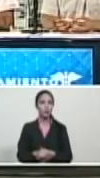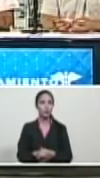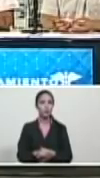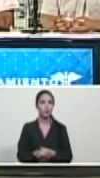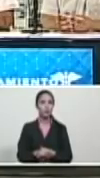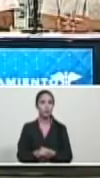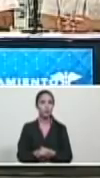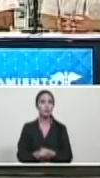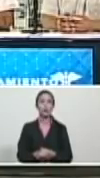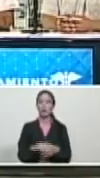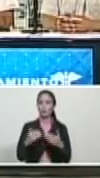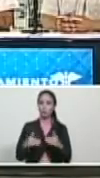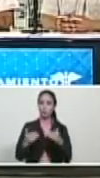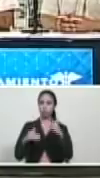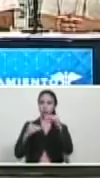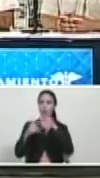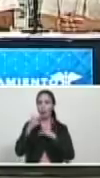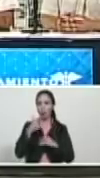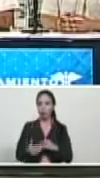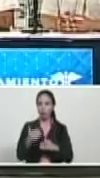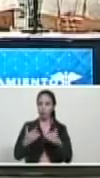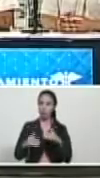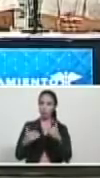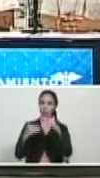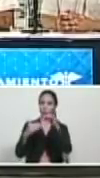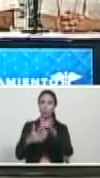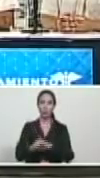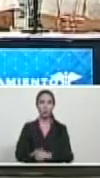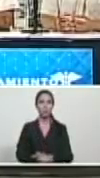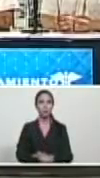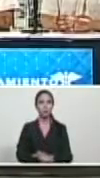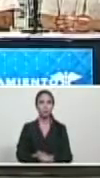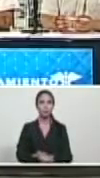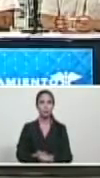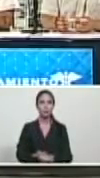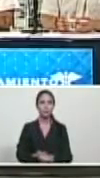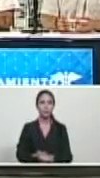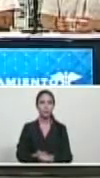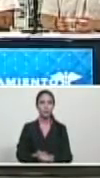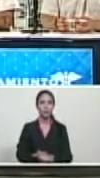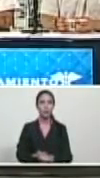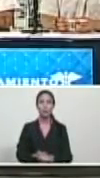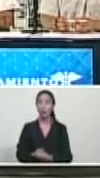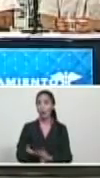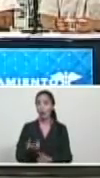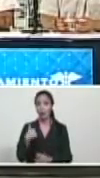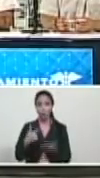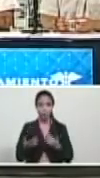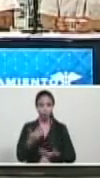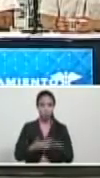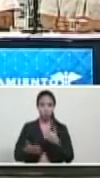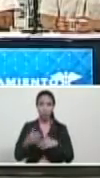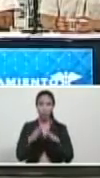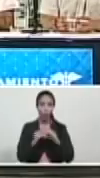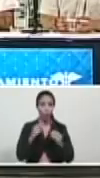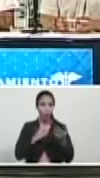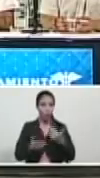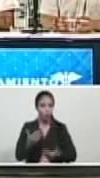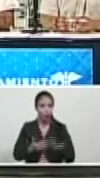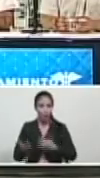En renglones fundamentales, por ejemplo, satisfacer las medicinas contra la hipertensión. Eso tenemos que garantizarlo.